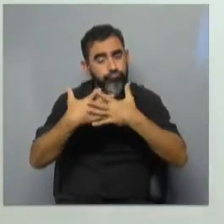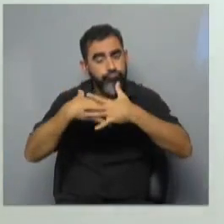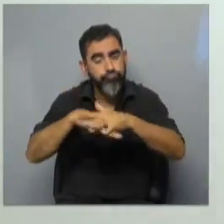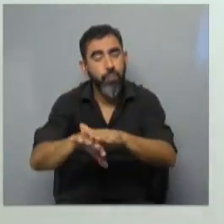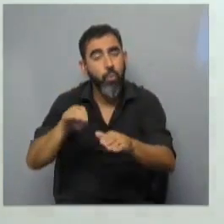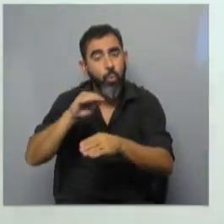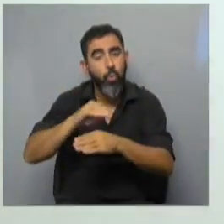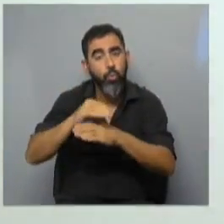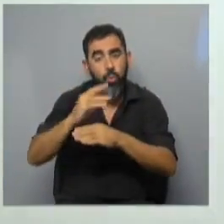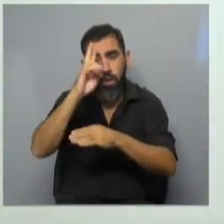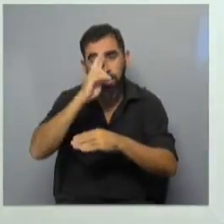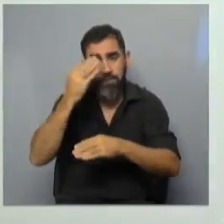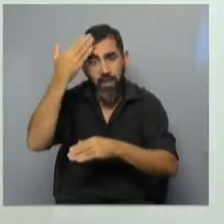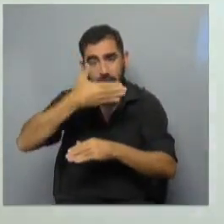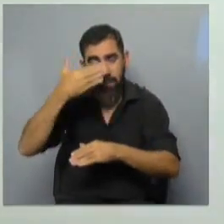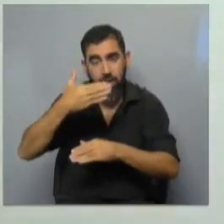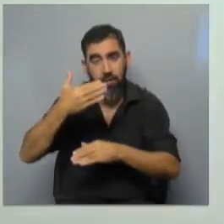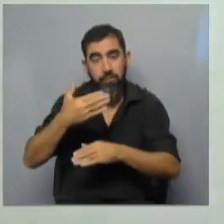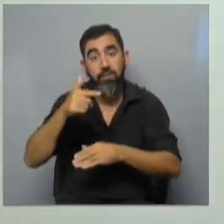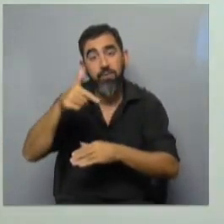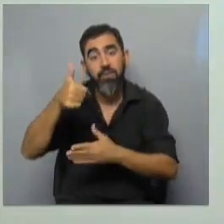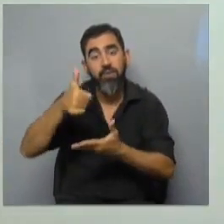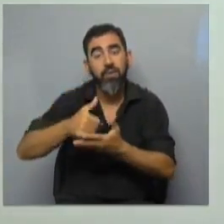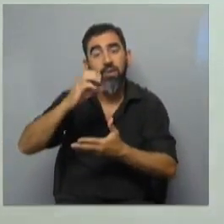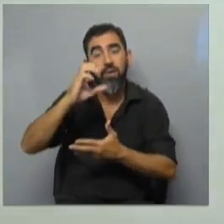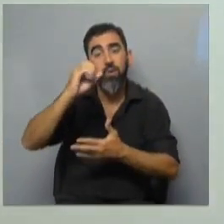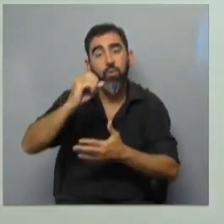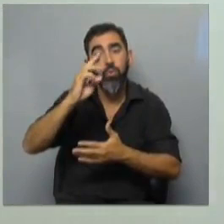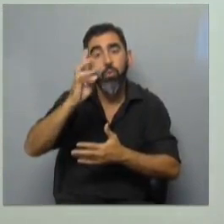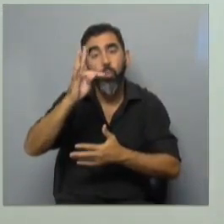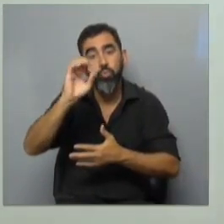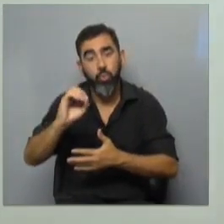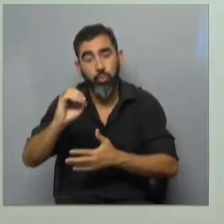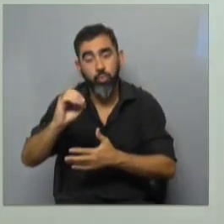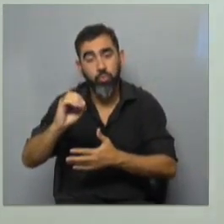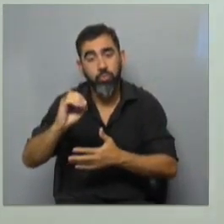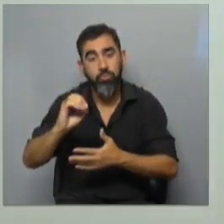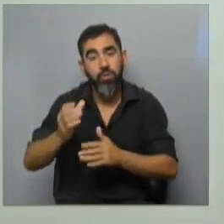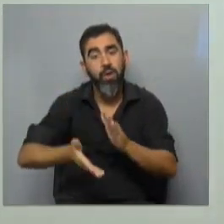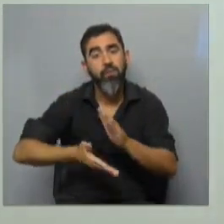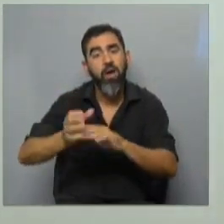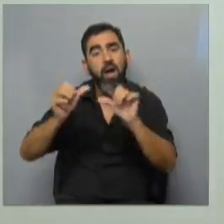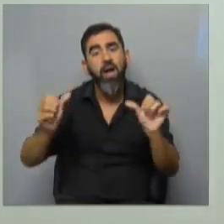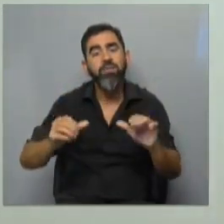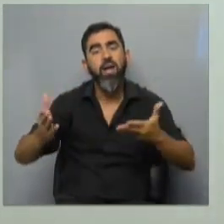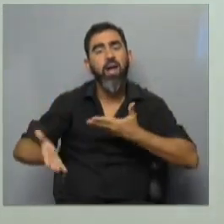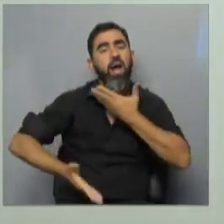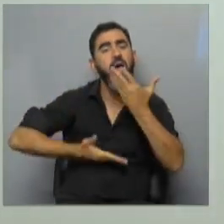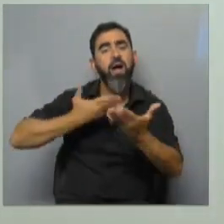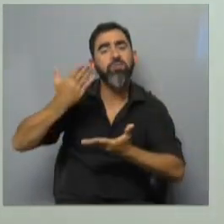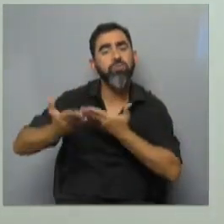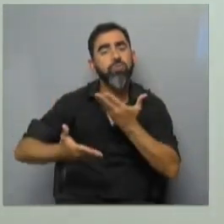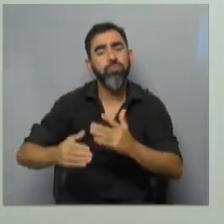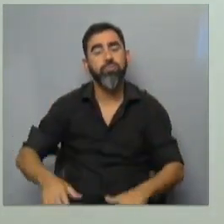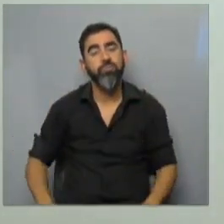cultura afrouruguaya de la música con otros géneros y estamos con lazio cauto no vamos a despedir con él y con álvaro que van justamente a hacer una canción en la que está trabajando en